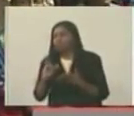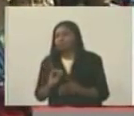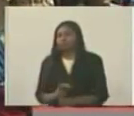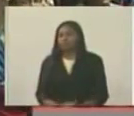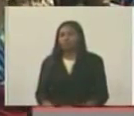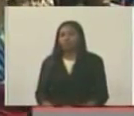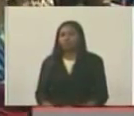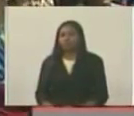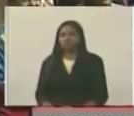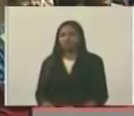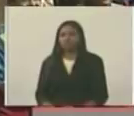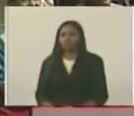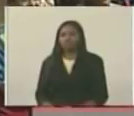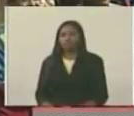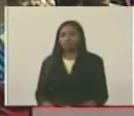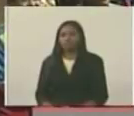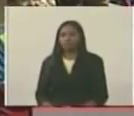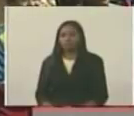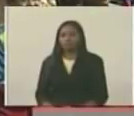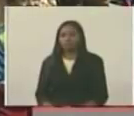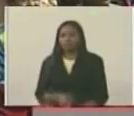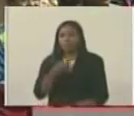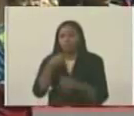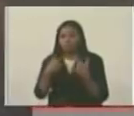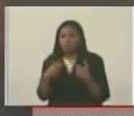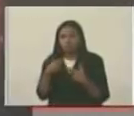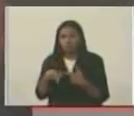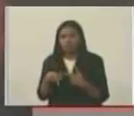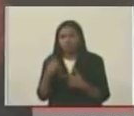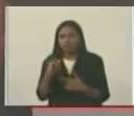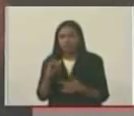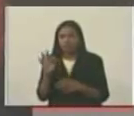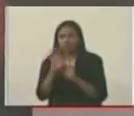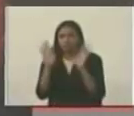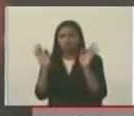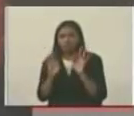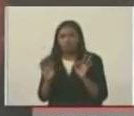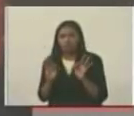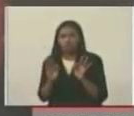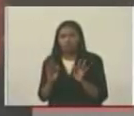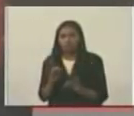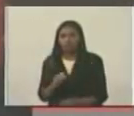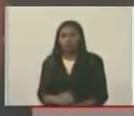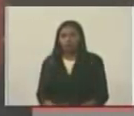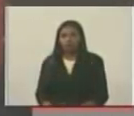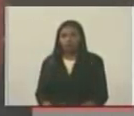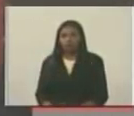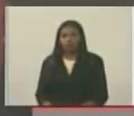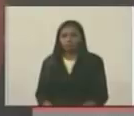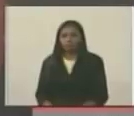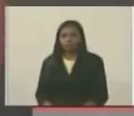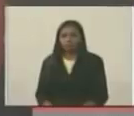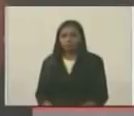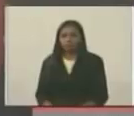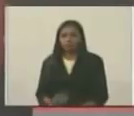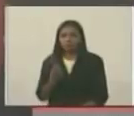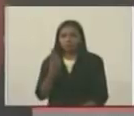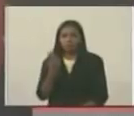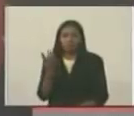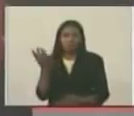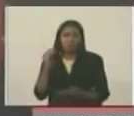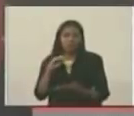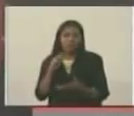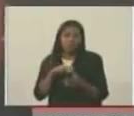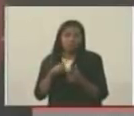abismo. No perdemos el humor, no perdemos las ganas de vida, la sonrisa. Y